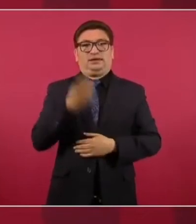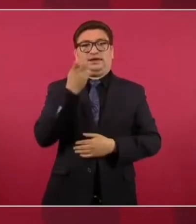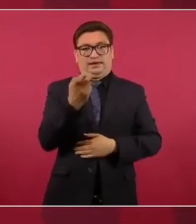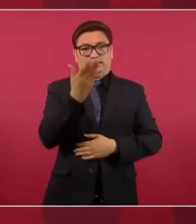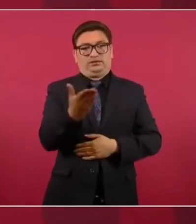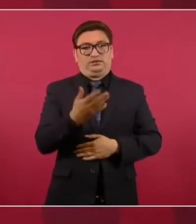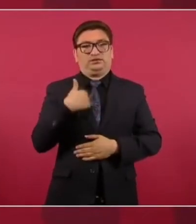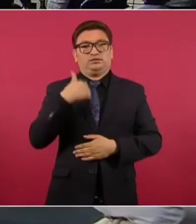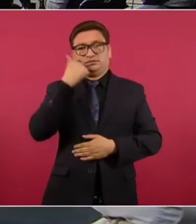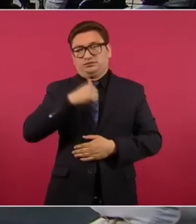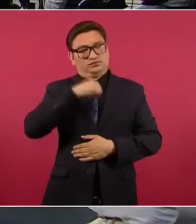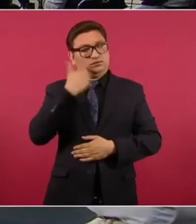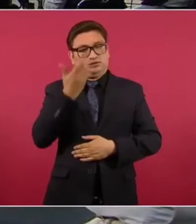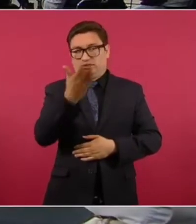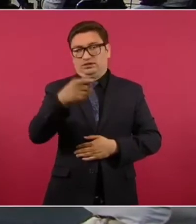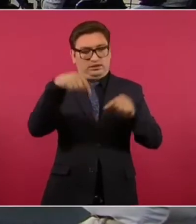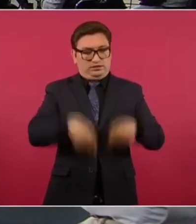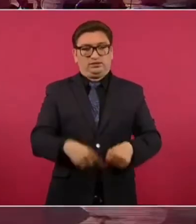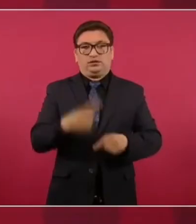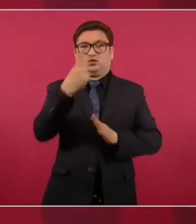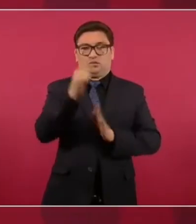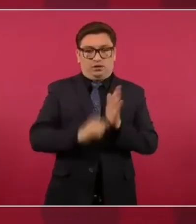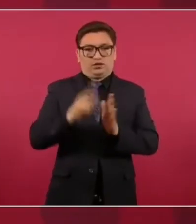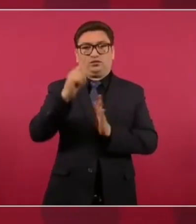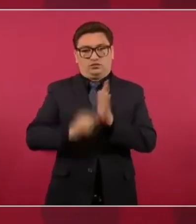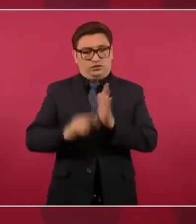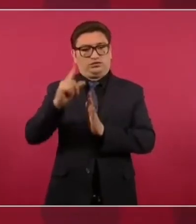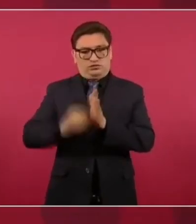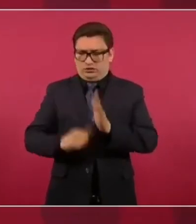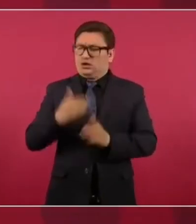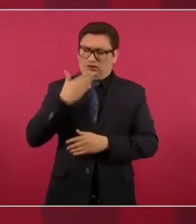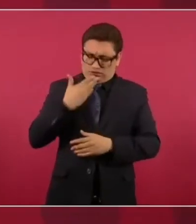solicitud que siempre se ha hecho. Cada mes. Cada mes. Sí, está